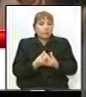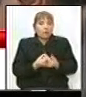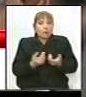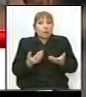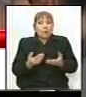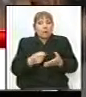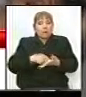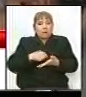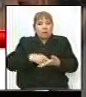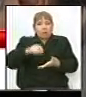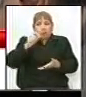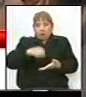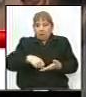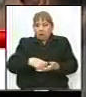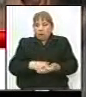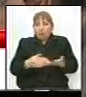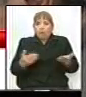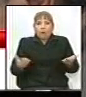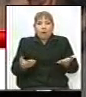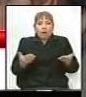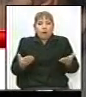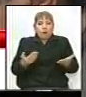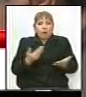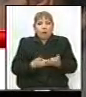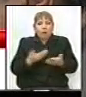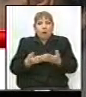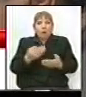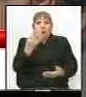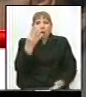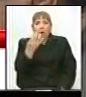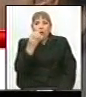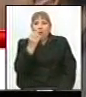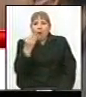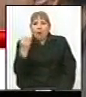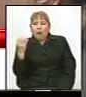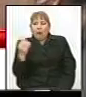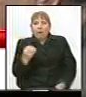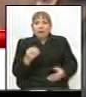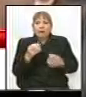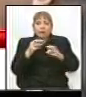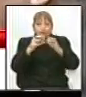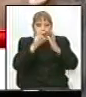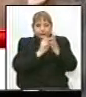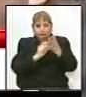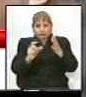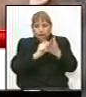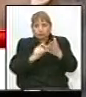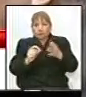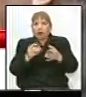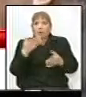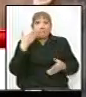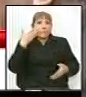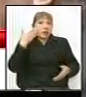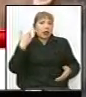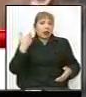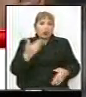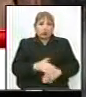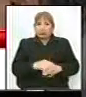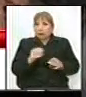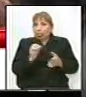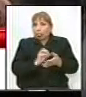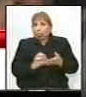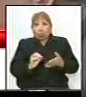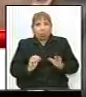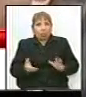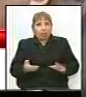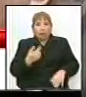de firmas, donde se hallaron 400 planillones en espacios en blanco. Eso es lo que refiere